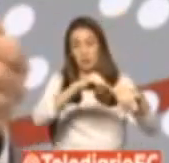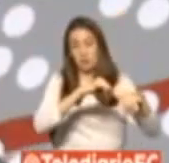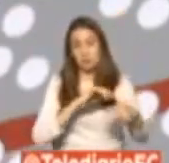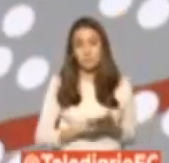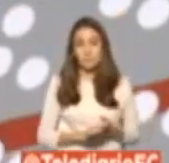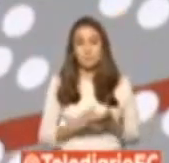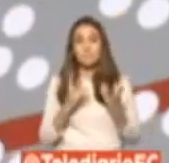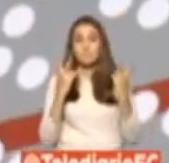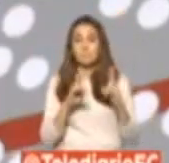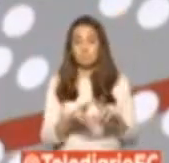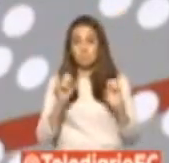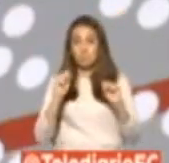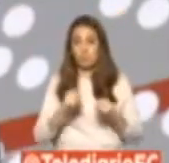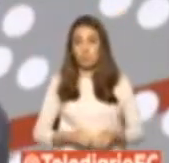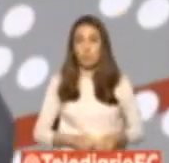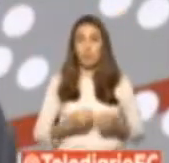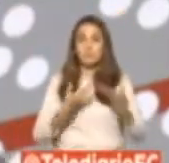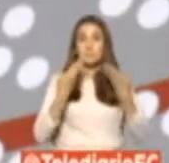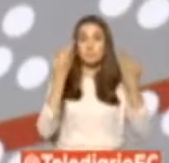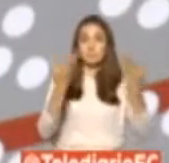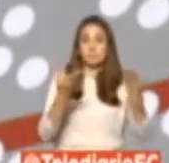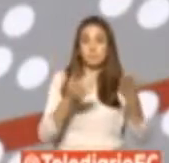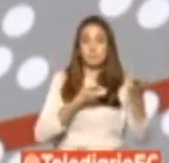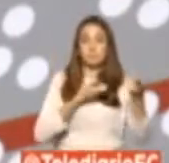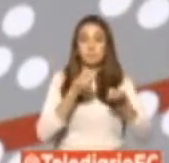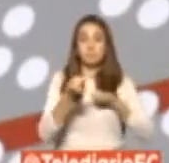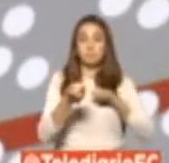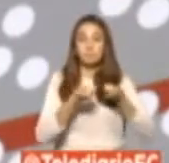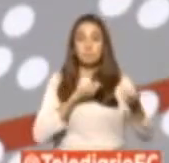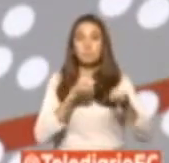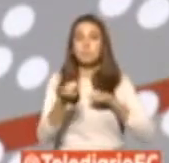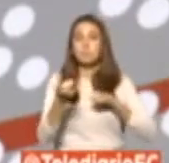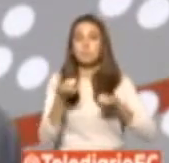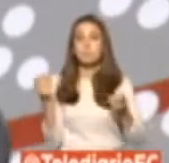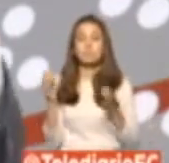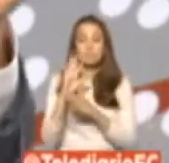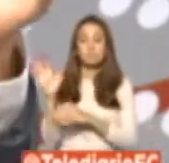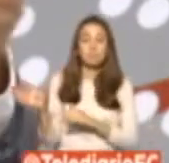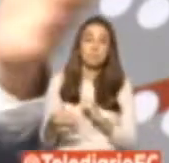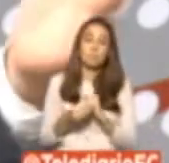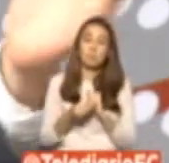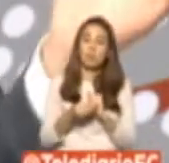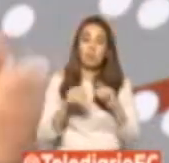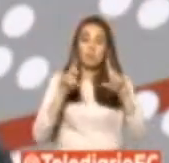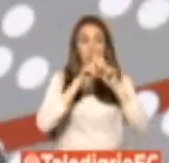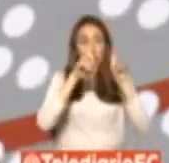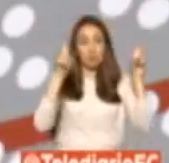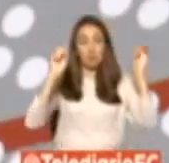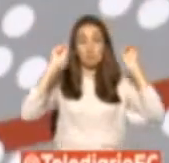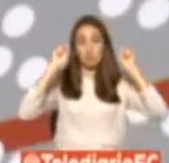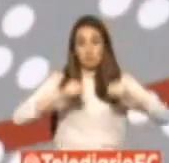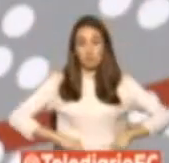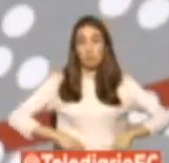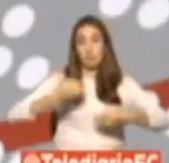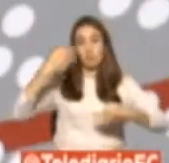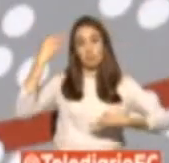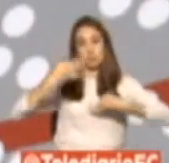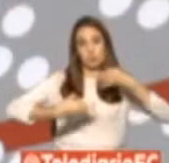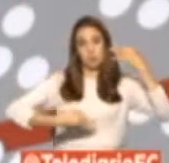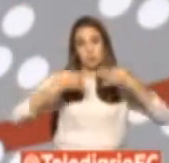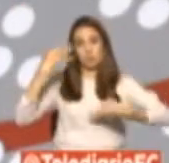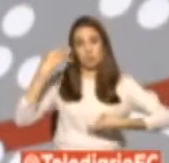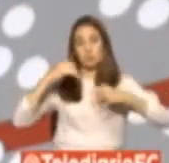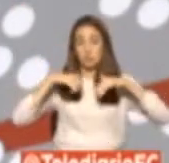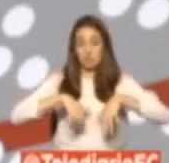americana, la democracia americana está regulada el tema de la fuerte de las empresas para con ellos, de las personas jurídicas.